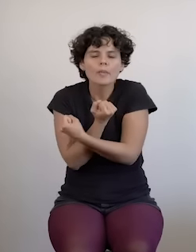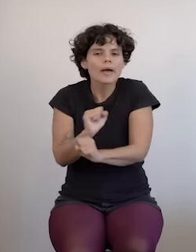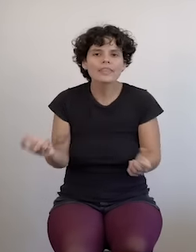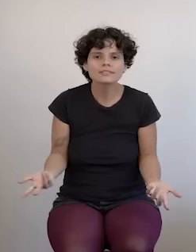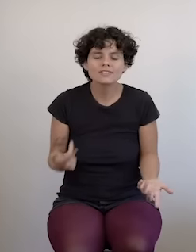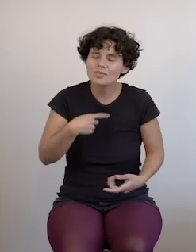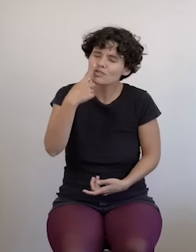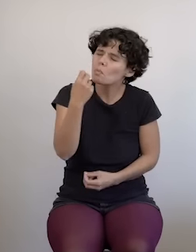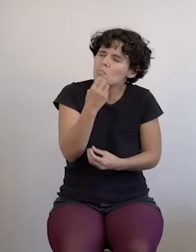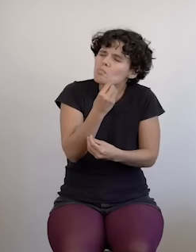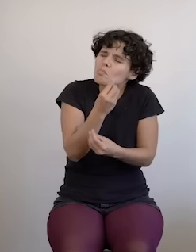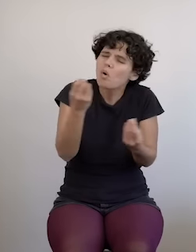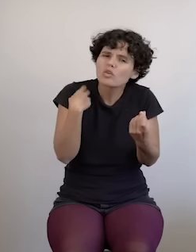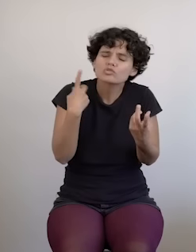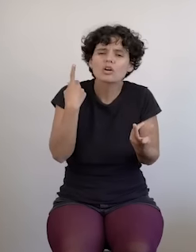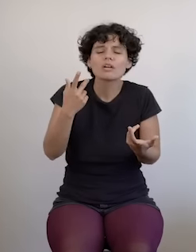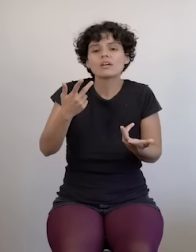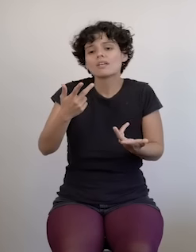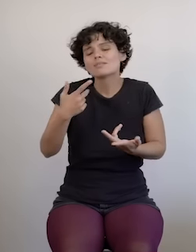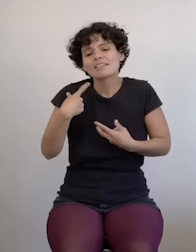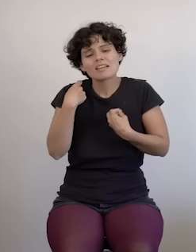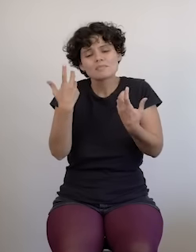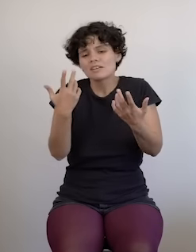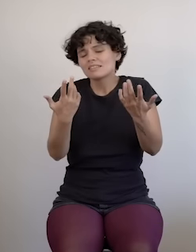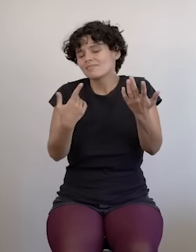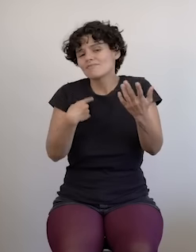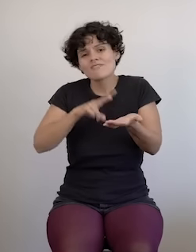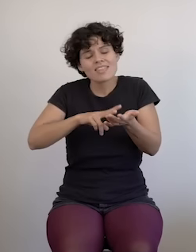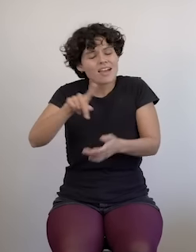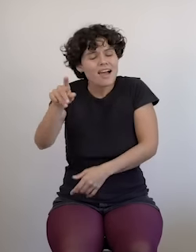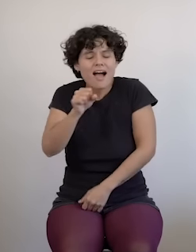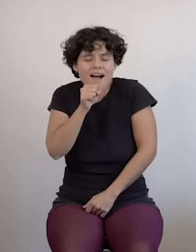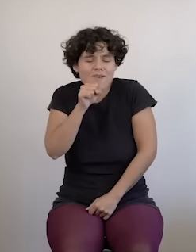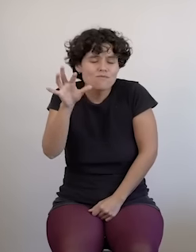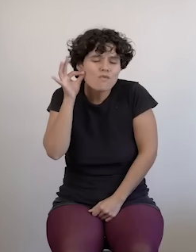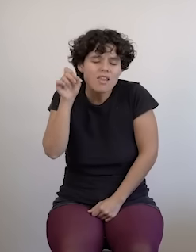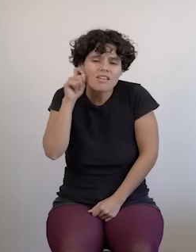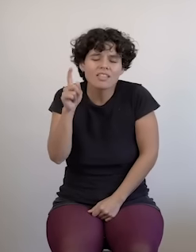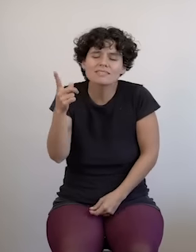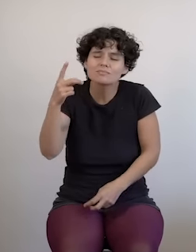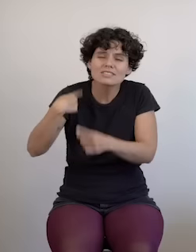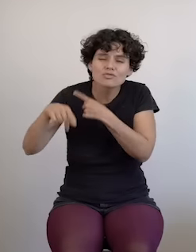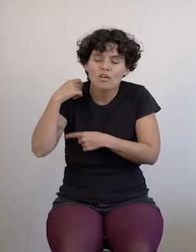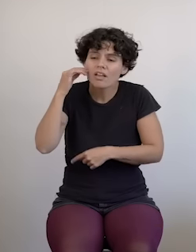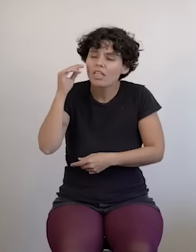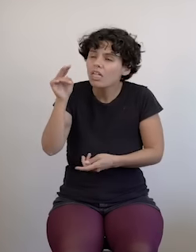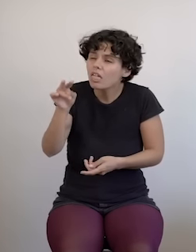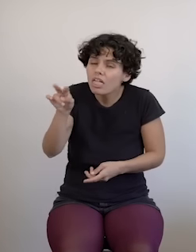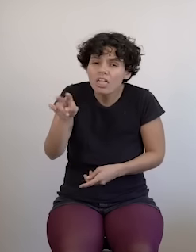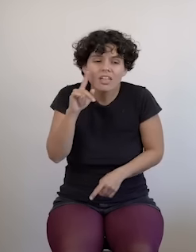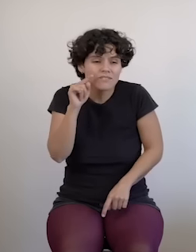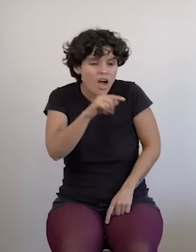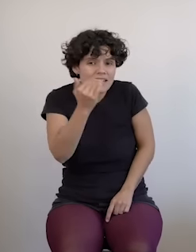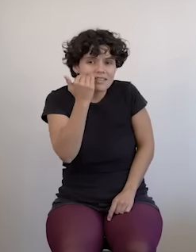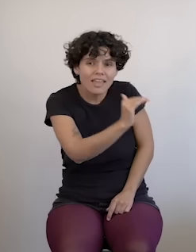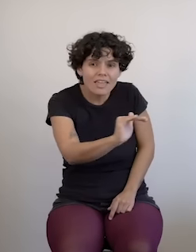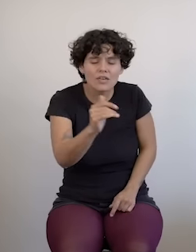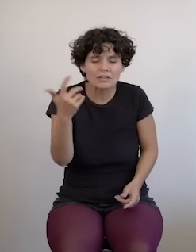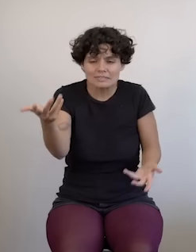Discúlpame, no quiero entrar en la política ni nada, pero yo veo a esa abuelita, hermano, y veo a estos niños, ¿cachai? Entonces, ¿qué es lo